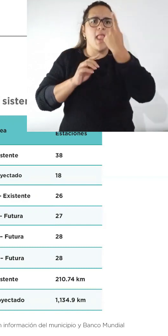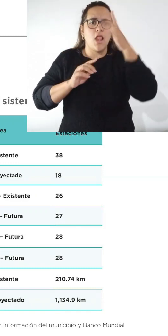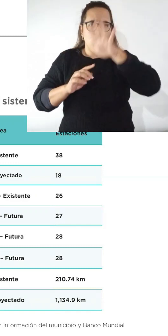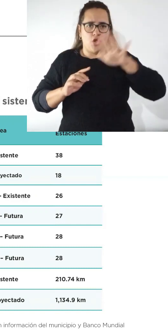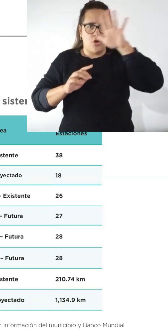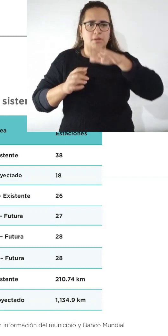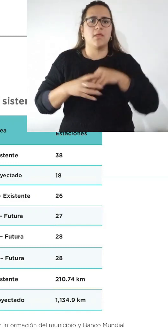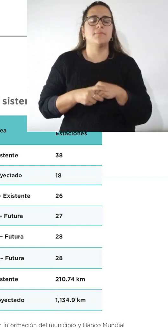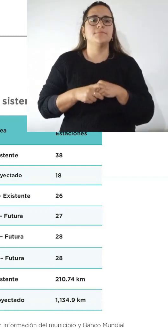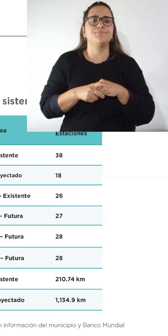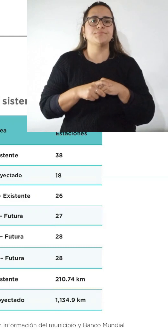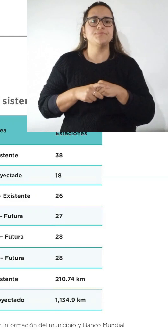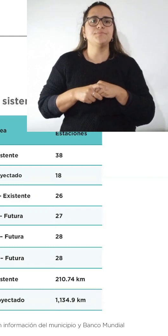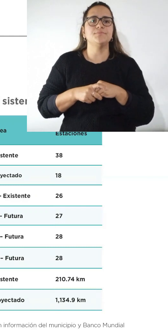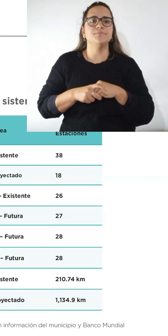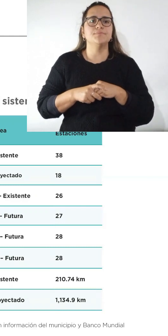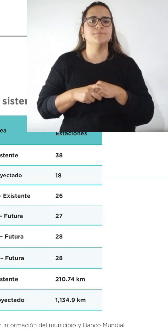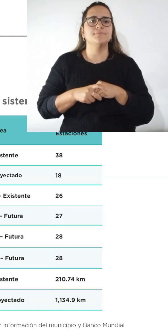norte y